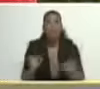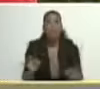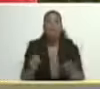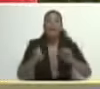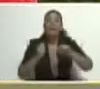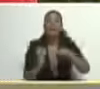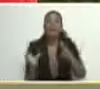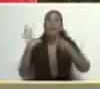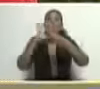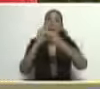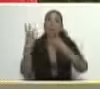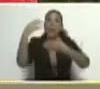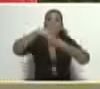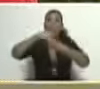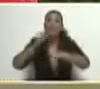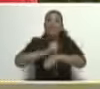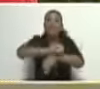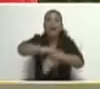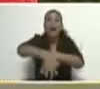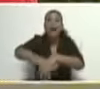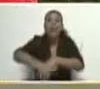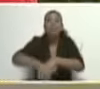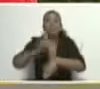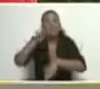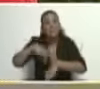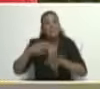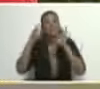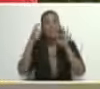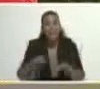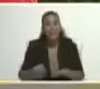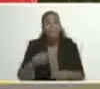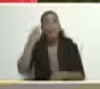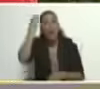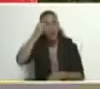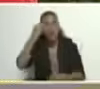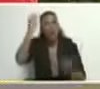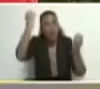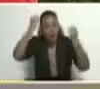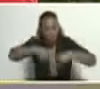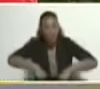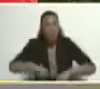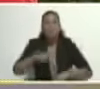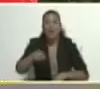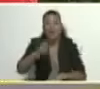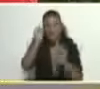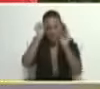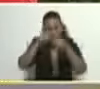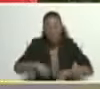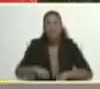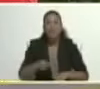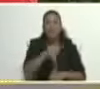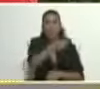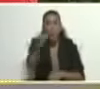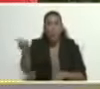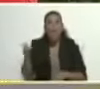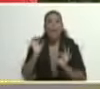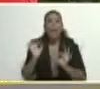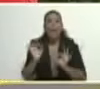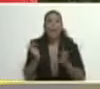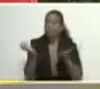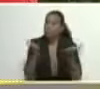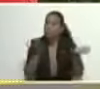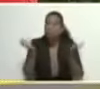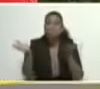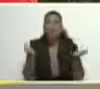ALBA. Seguiremos siéndolo porque creemos que está al servicio